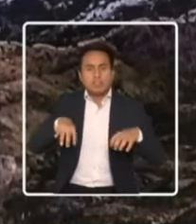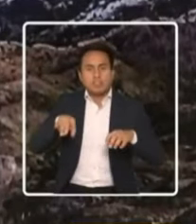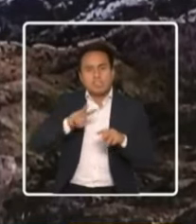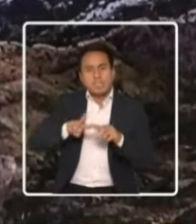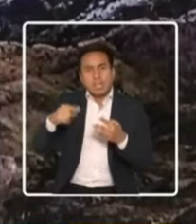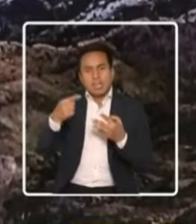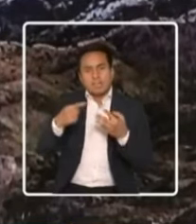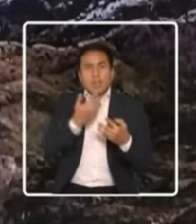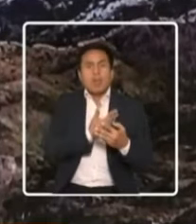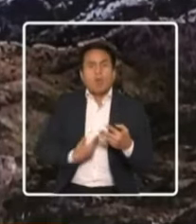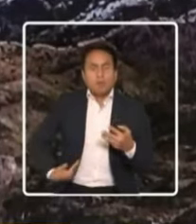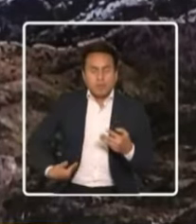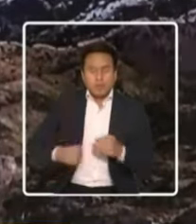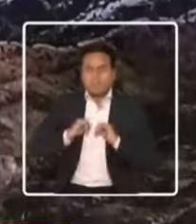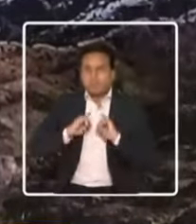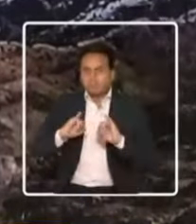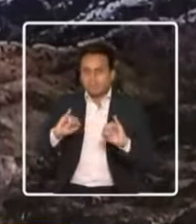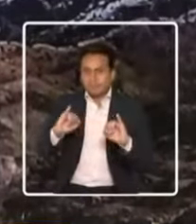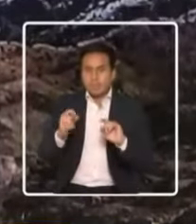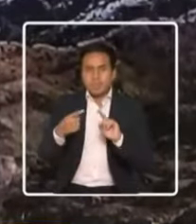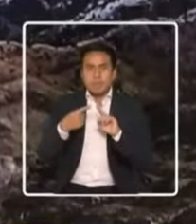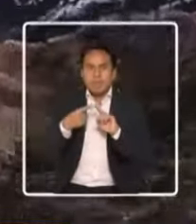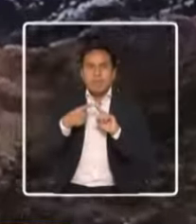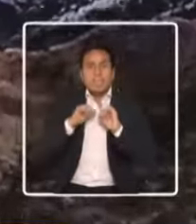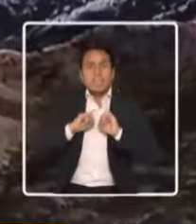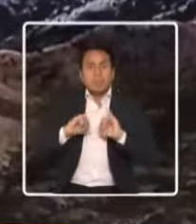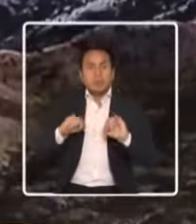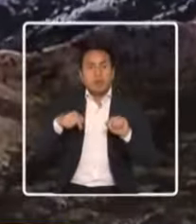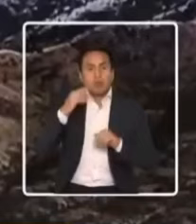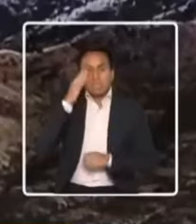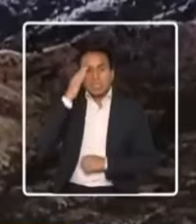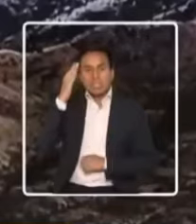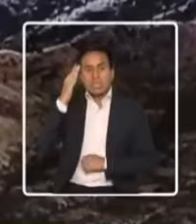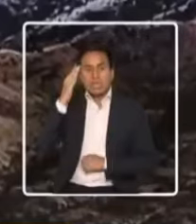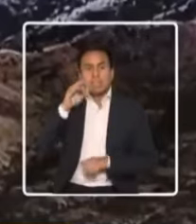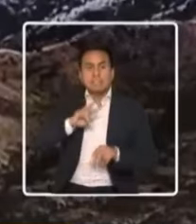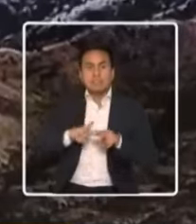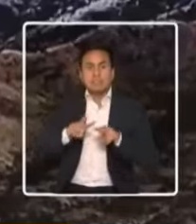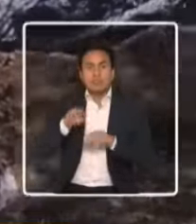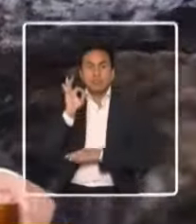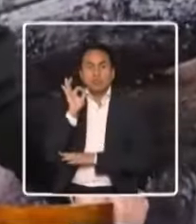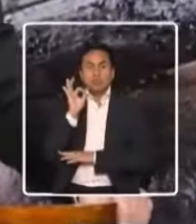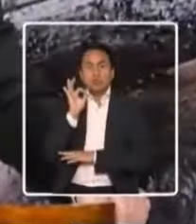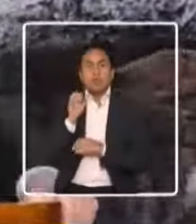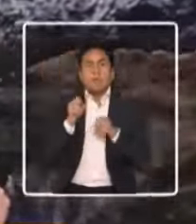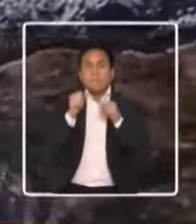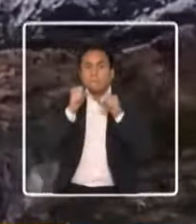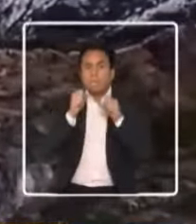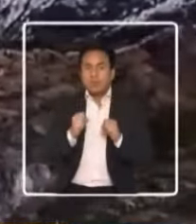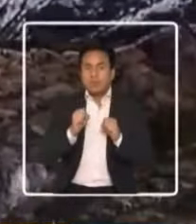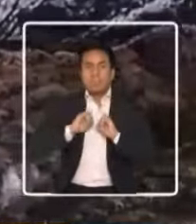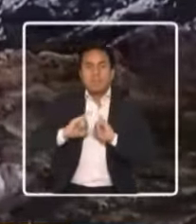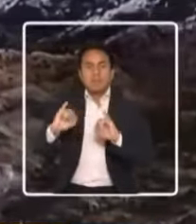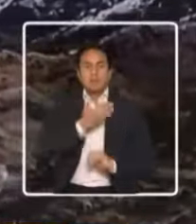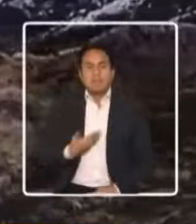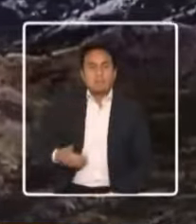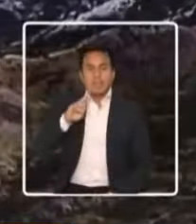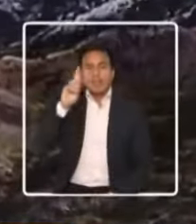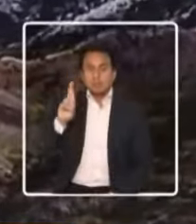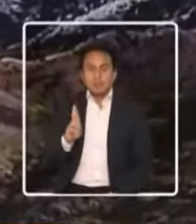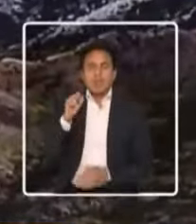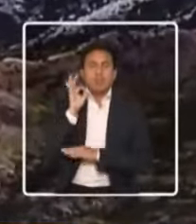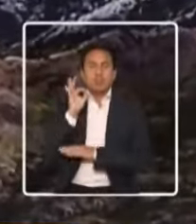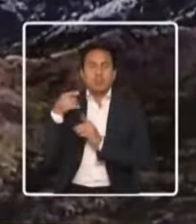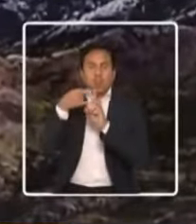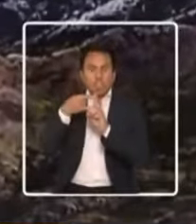que ha llevado adelante el gobierno. Quiero en primer lugar informar que hoy día hemos sostenido una reunión para poder informar al presidente de la República. Ha